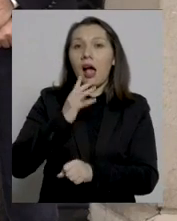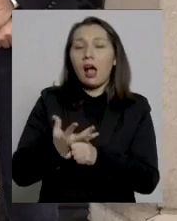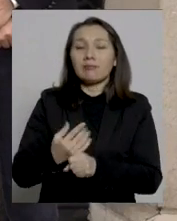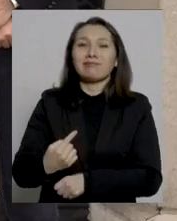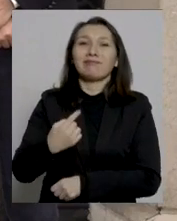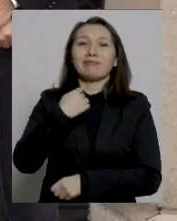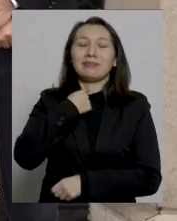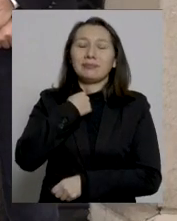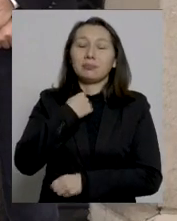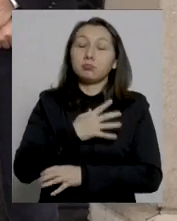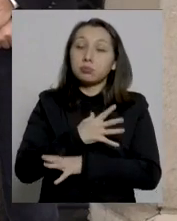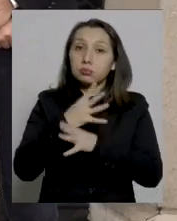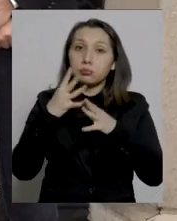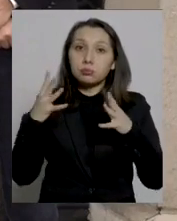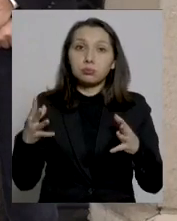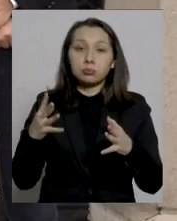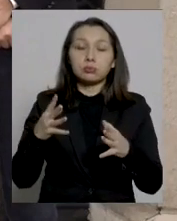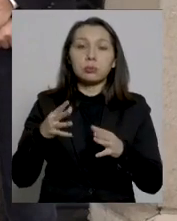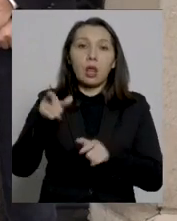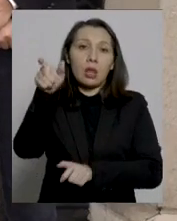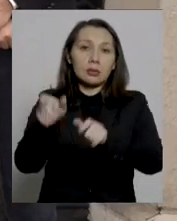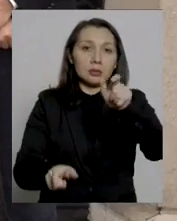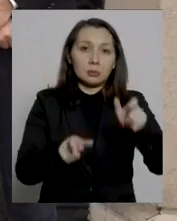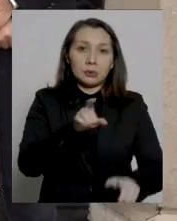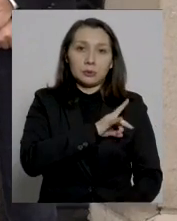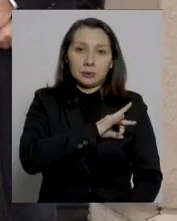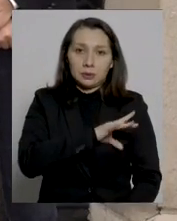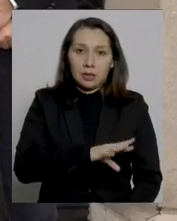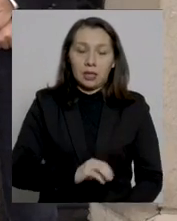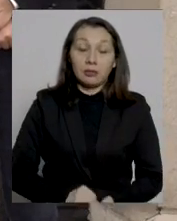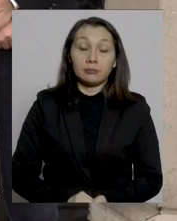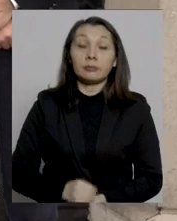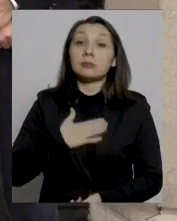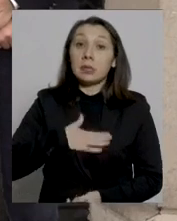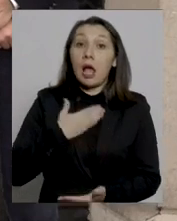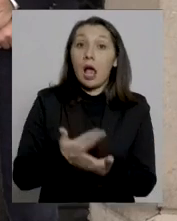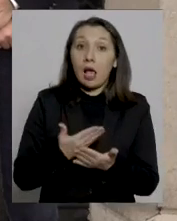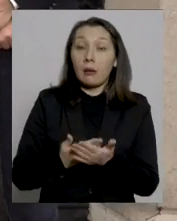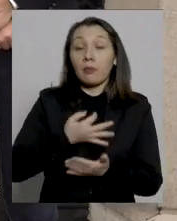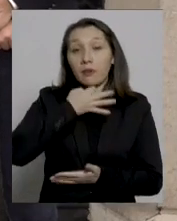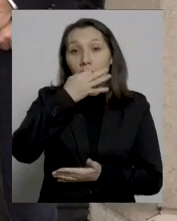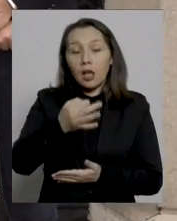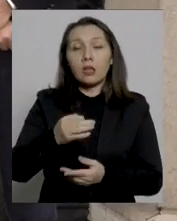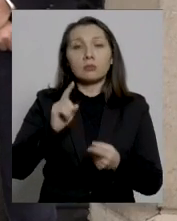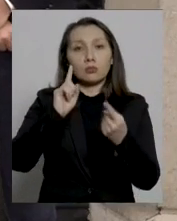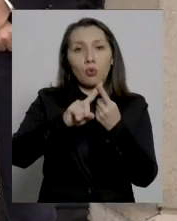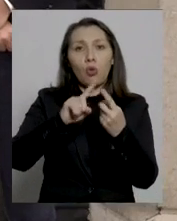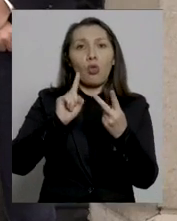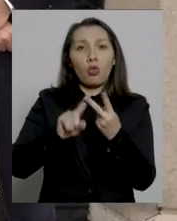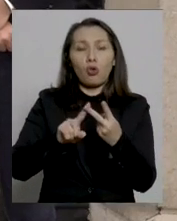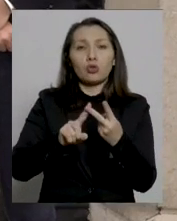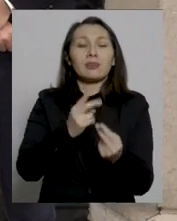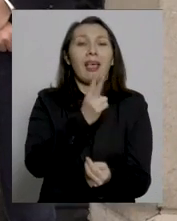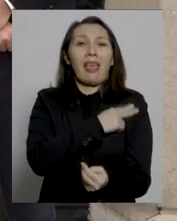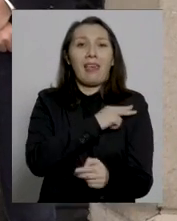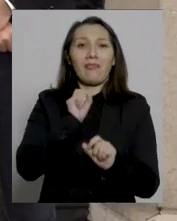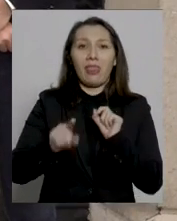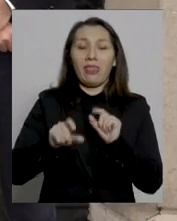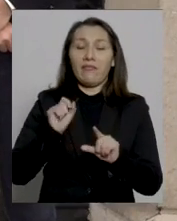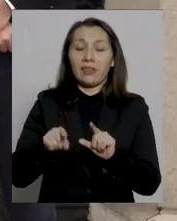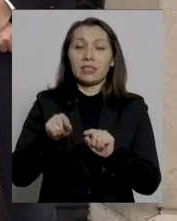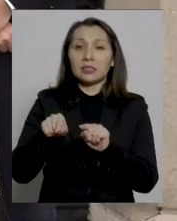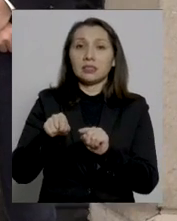provoca daño enorme en nuestros compatriotas. Quisiera aprovechar de señalarles que hay dos señores jefes de la